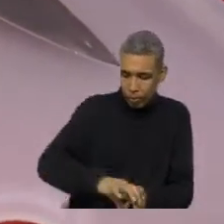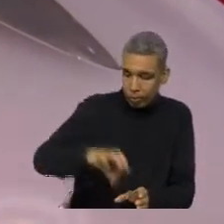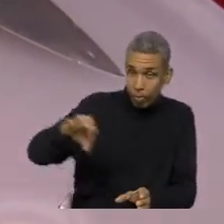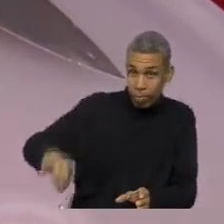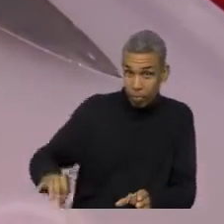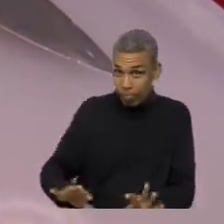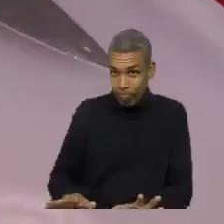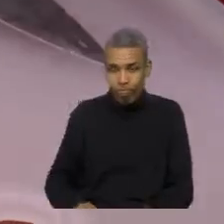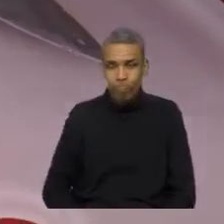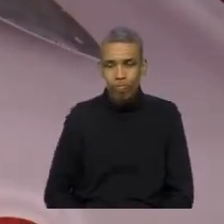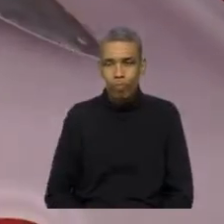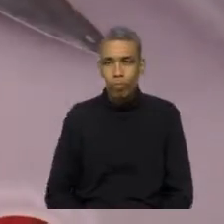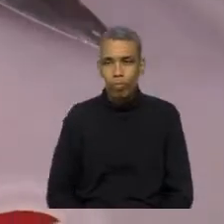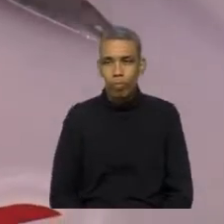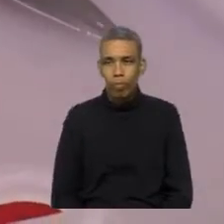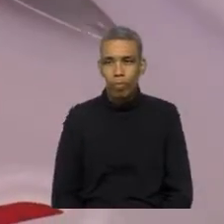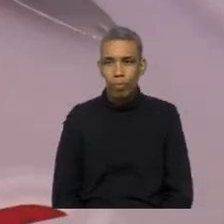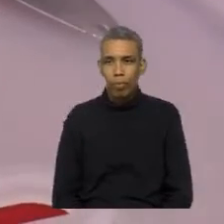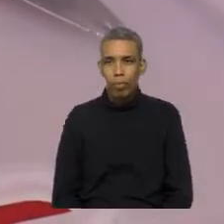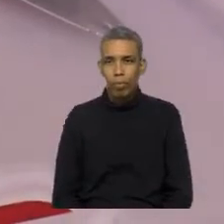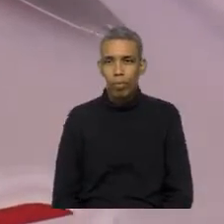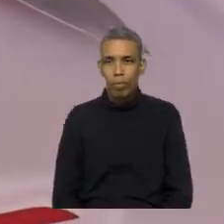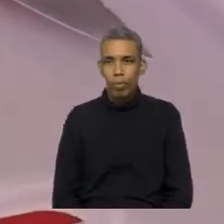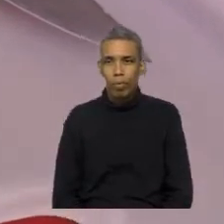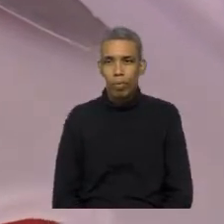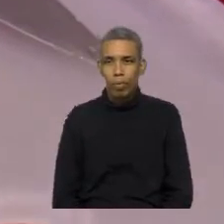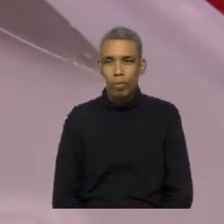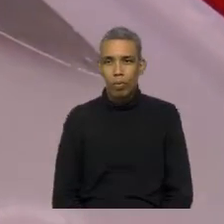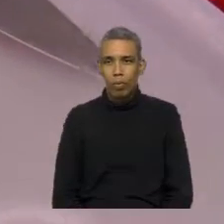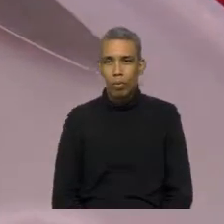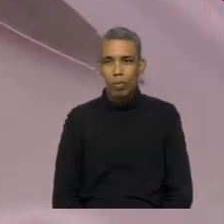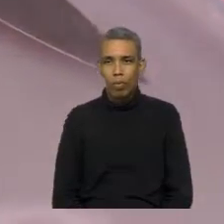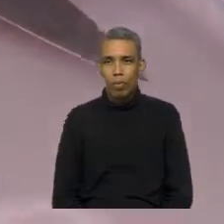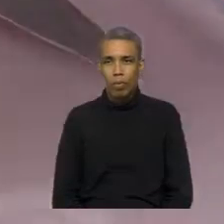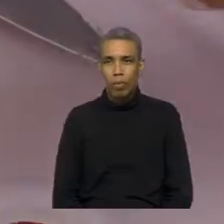Y acá se le adiciona zumo de limón fresquito